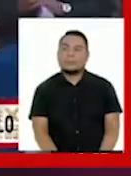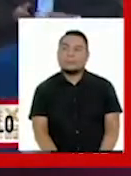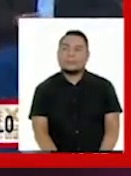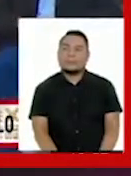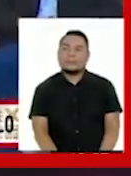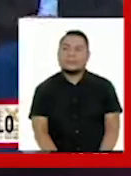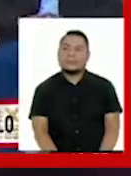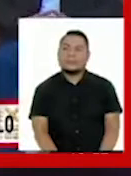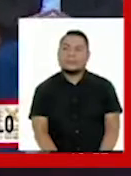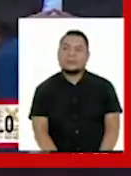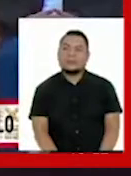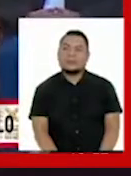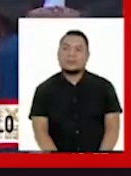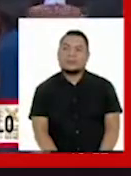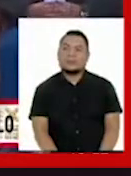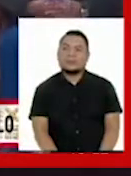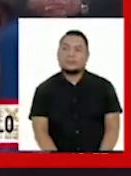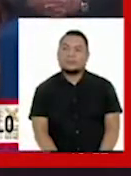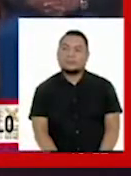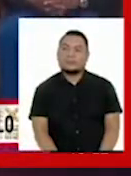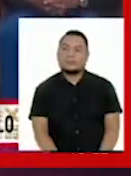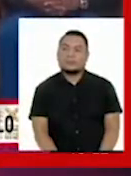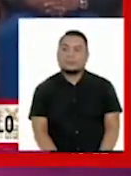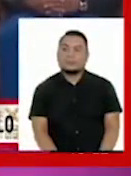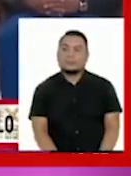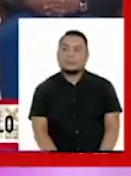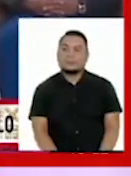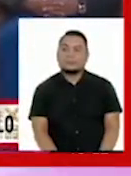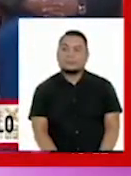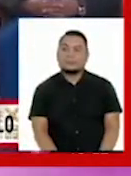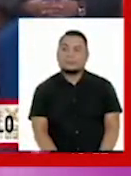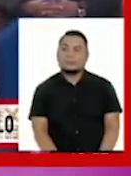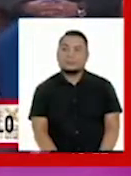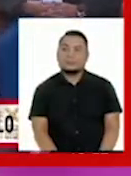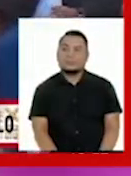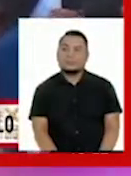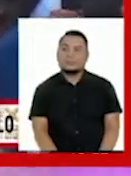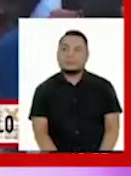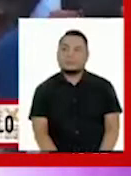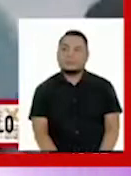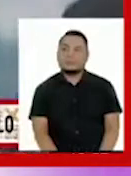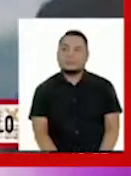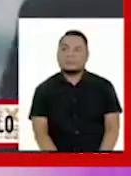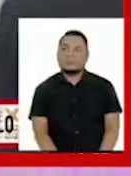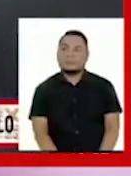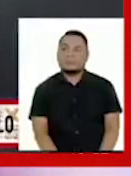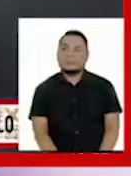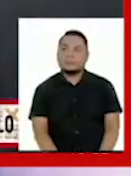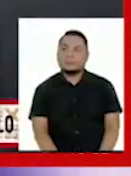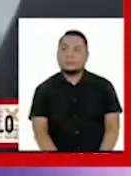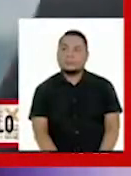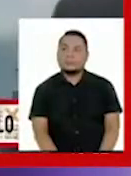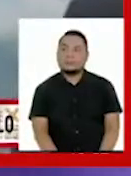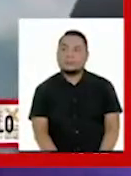punto de chantaje mayoritario de la derecha, encabezada por supuesto por el fujimorismo, y que a la cual se habían